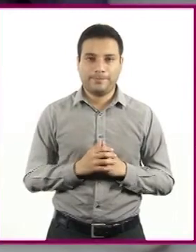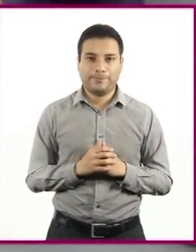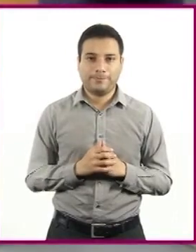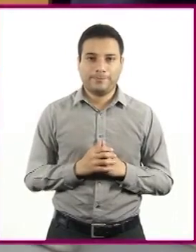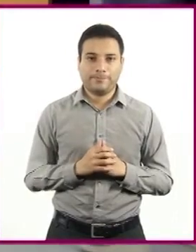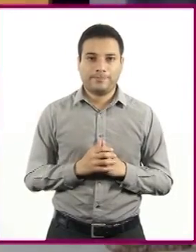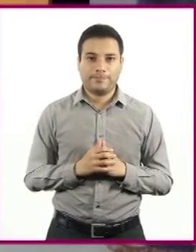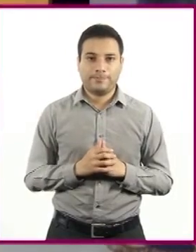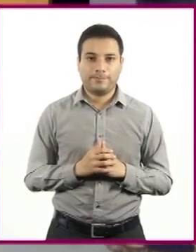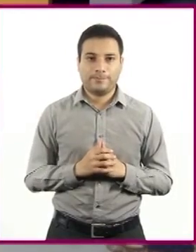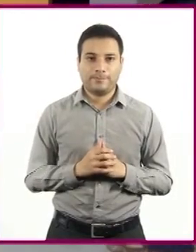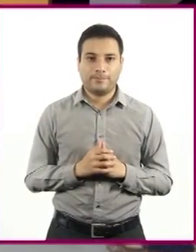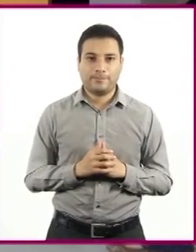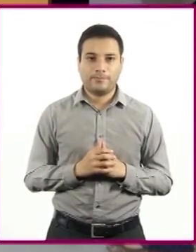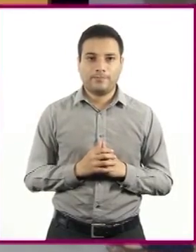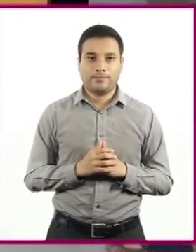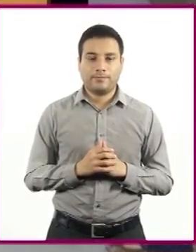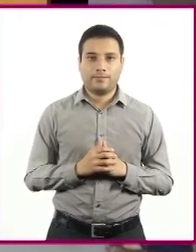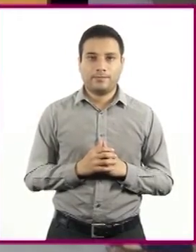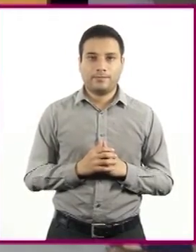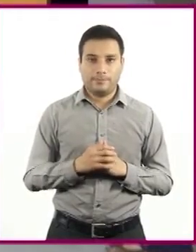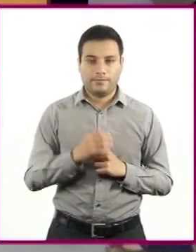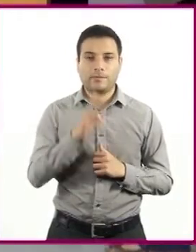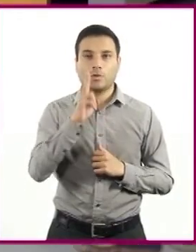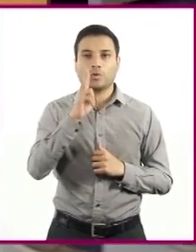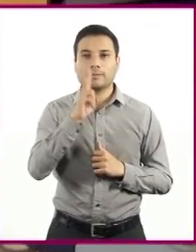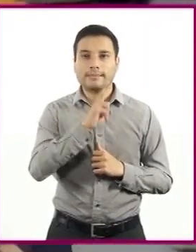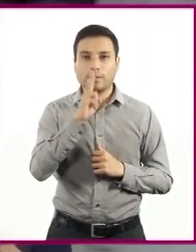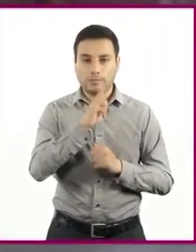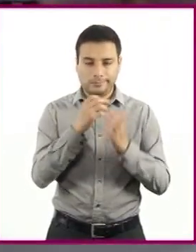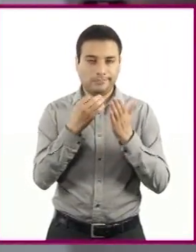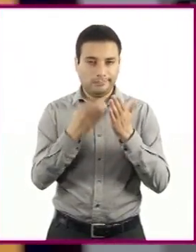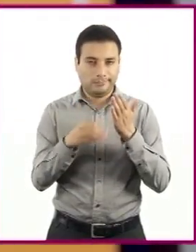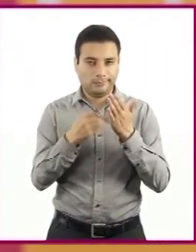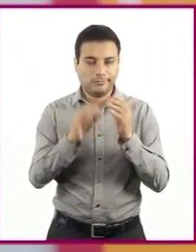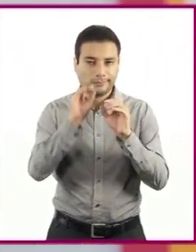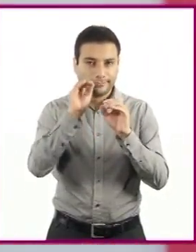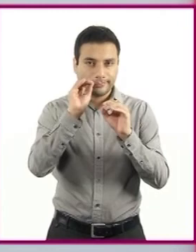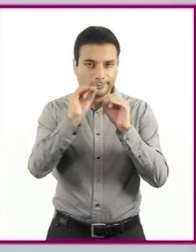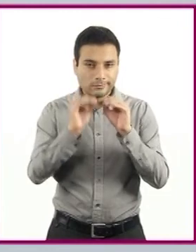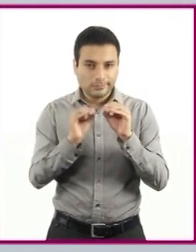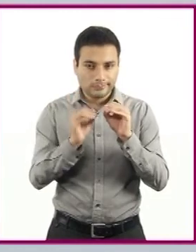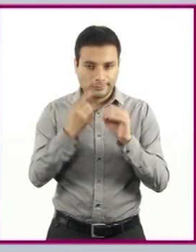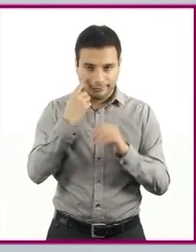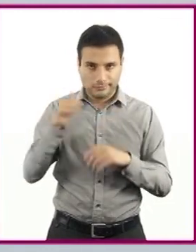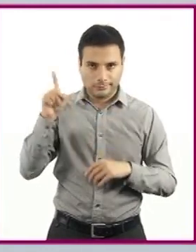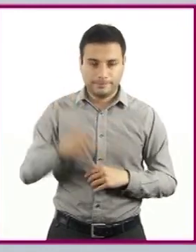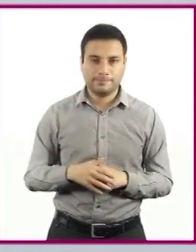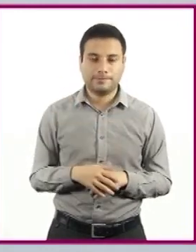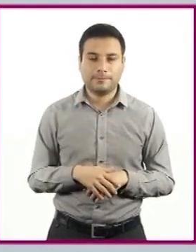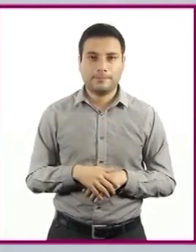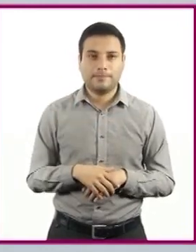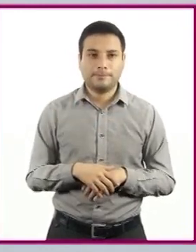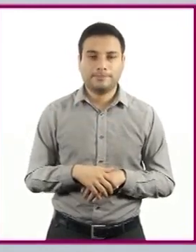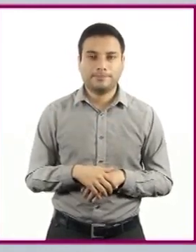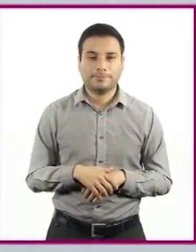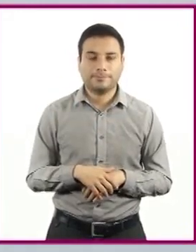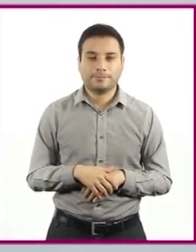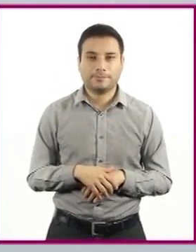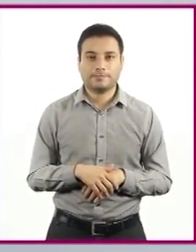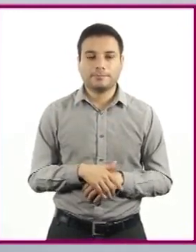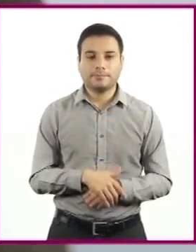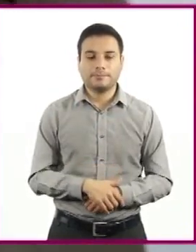apoya, maestra, con Claro los que oxígeno? Sí. Muy bien, vamos a colocar los átomos de oxígeno.